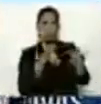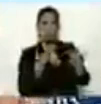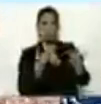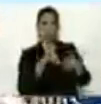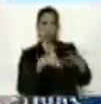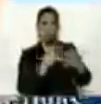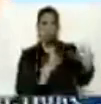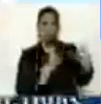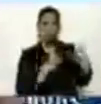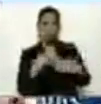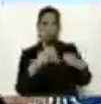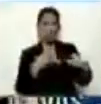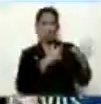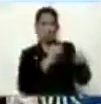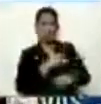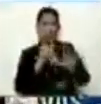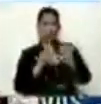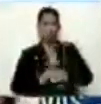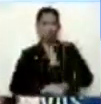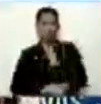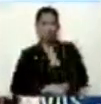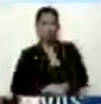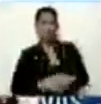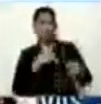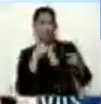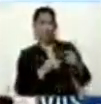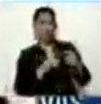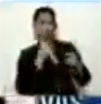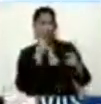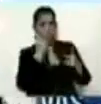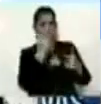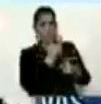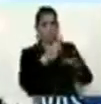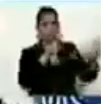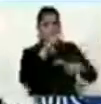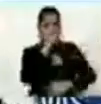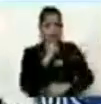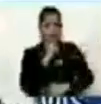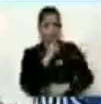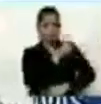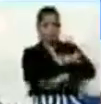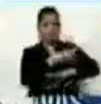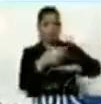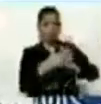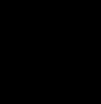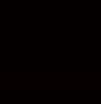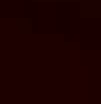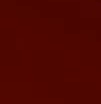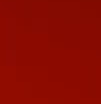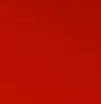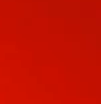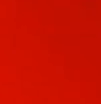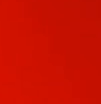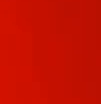pero tratar de buscar comida para su familia. Así que los pronósticos con respecto al coronavirus en el Zulia son bastante...